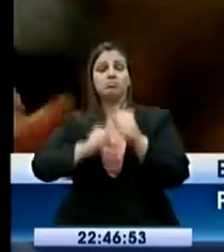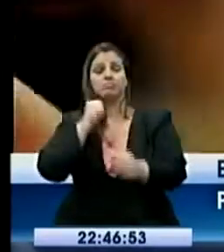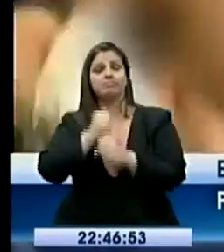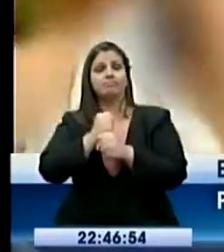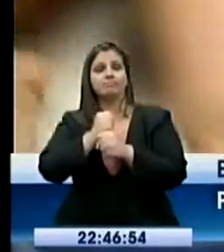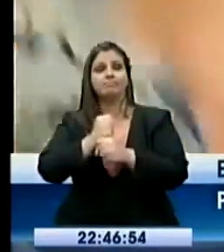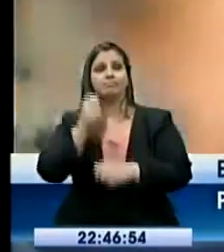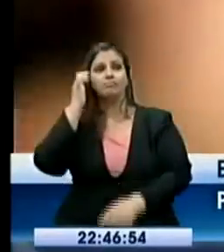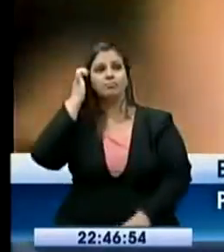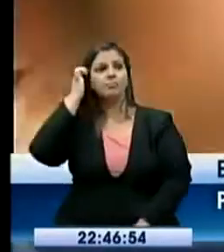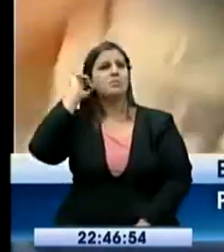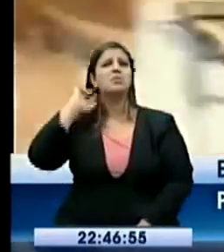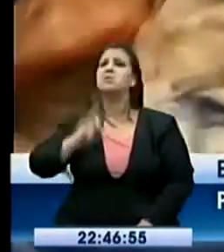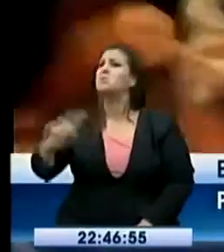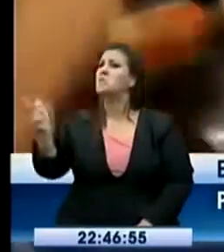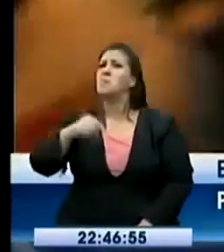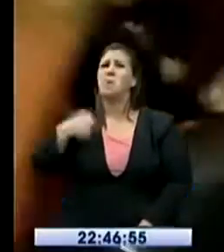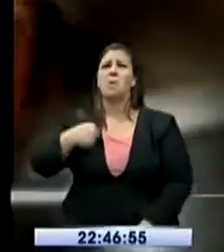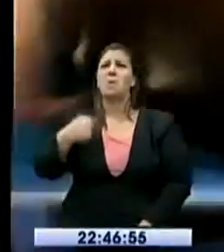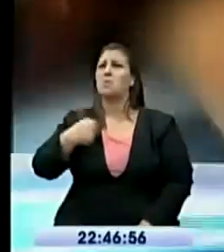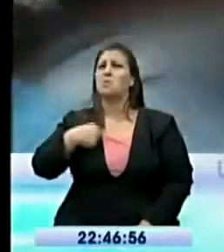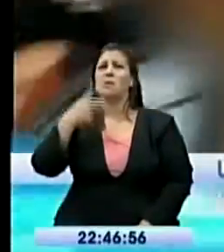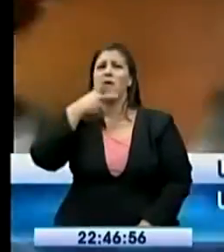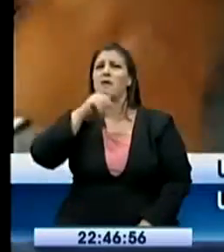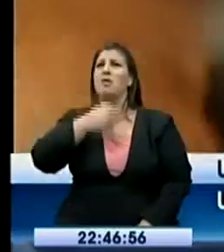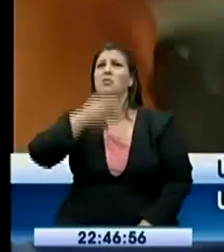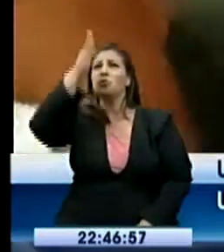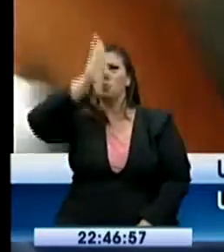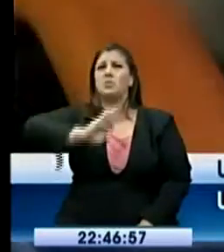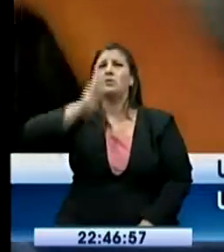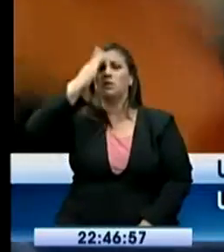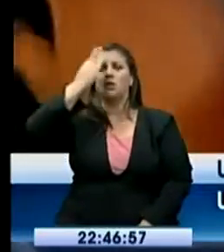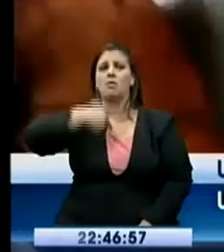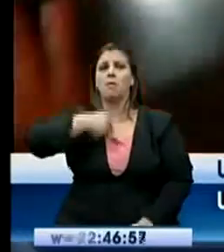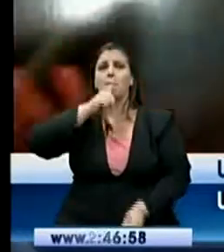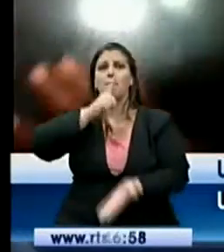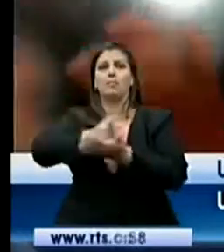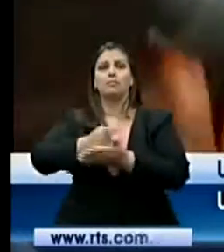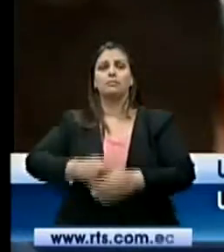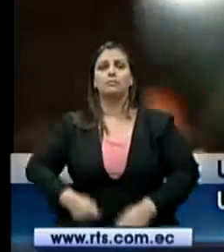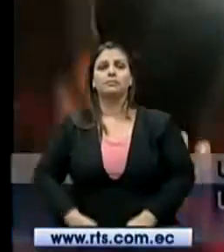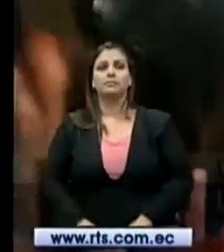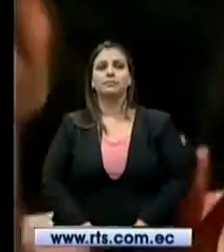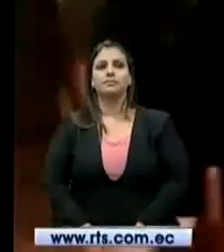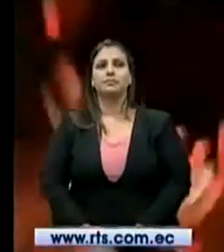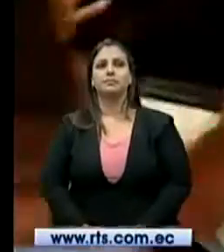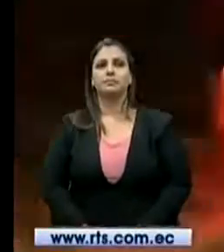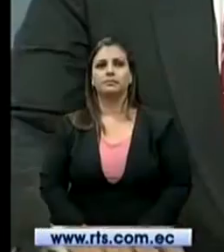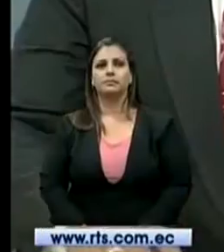prisión. ¡Vamos, Dios sabe la verdad! Informó Lorena Vázquez.